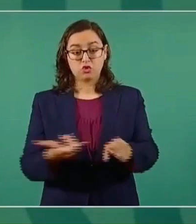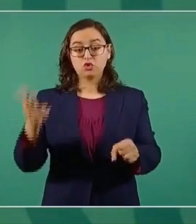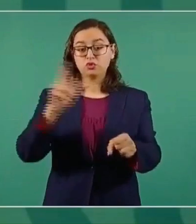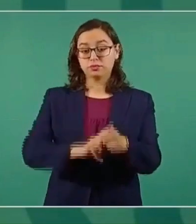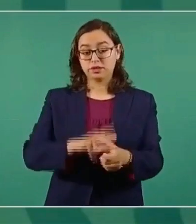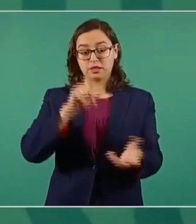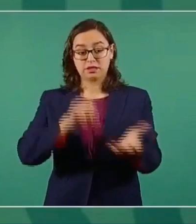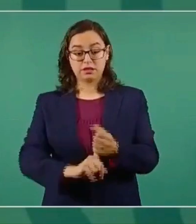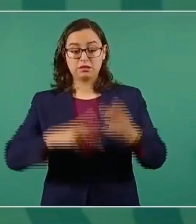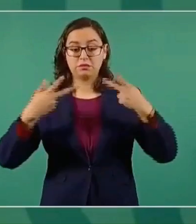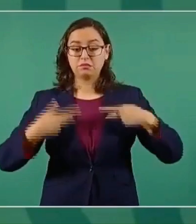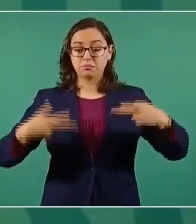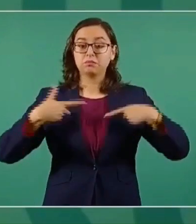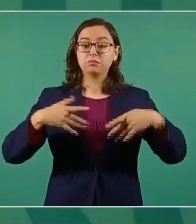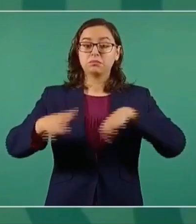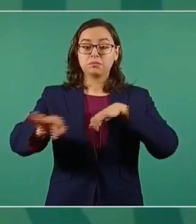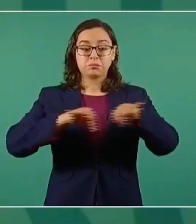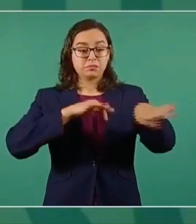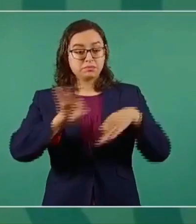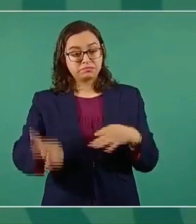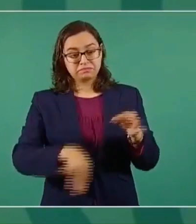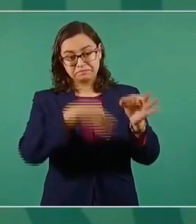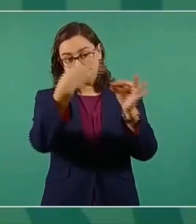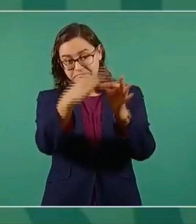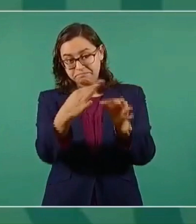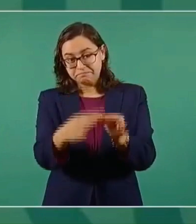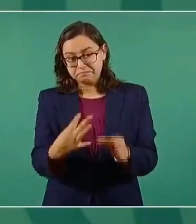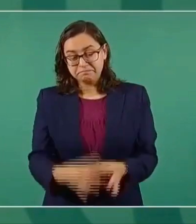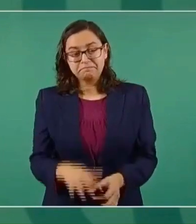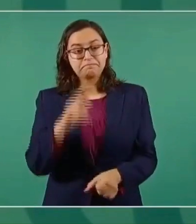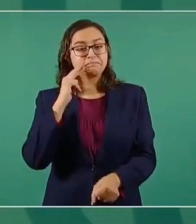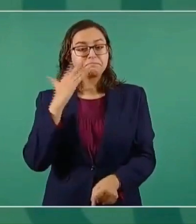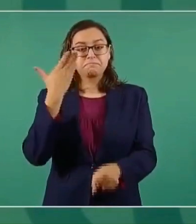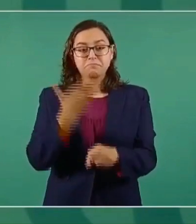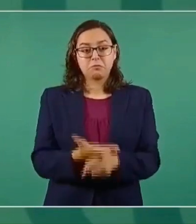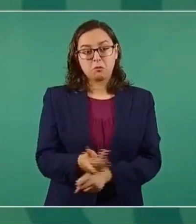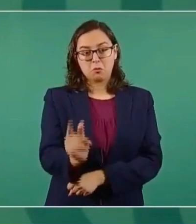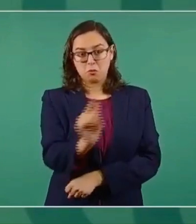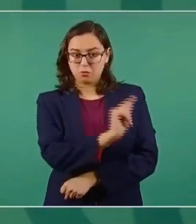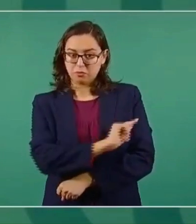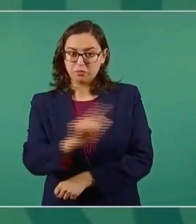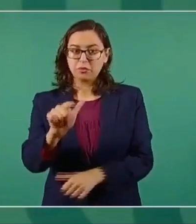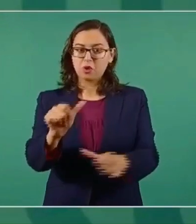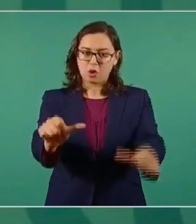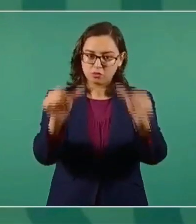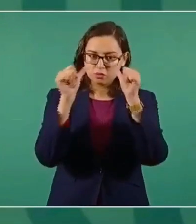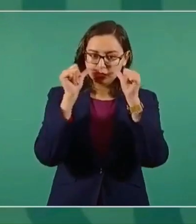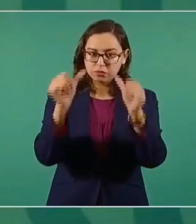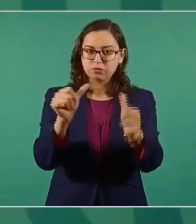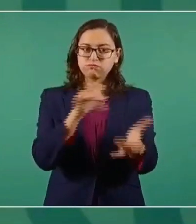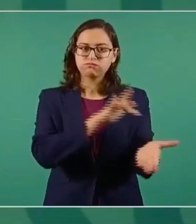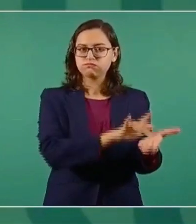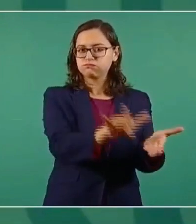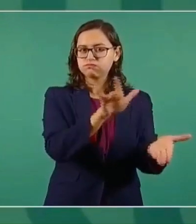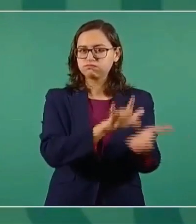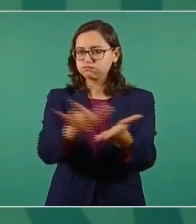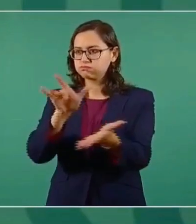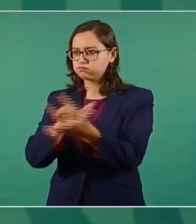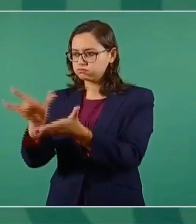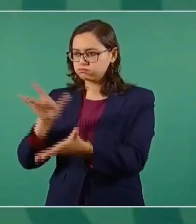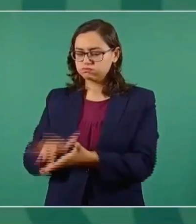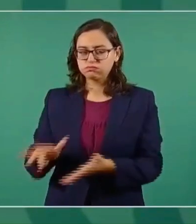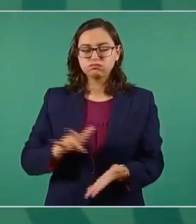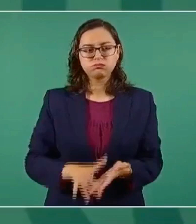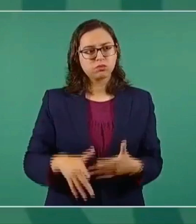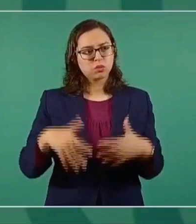su responsabilidad con profesionalismo, con dedicación, con solidaridad en el momento